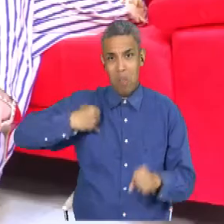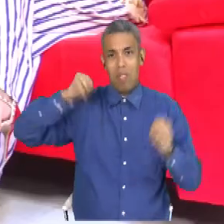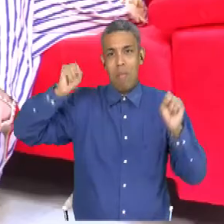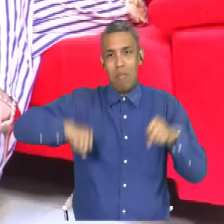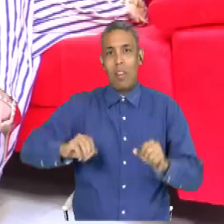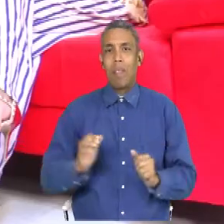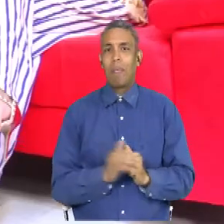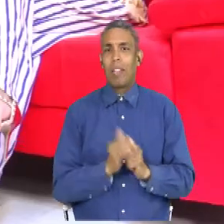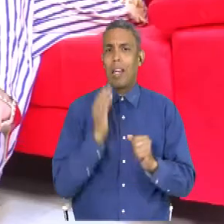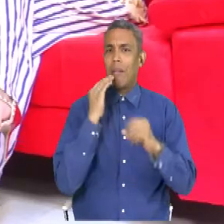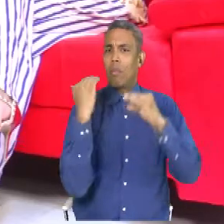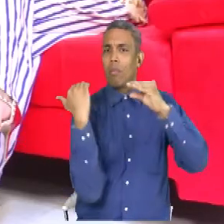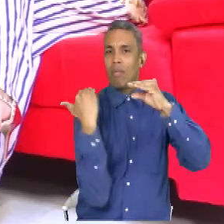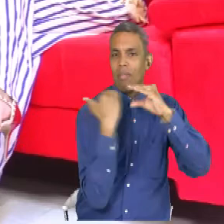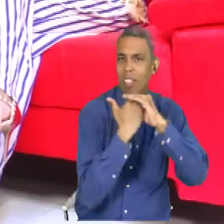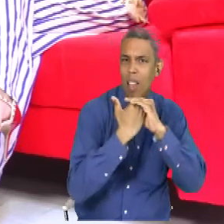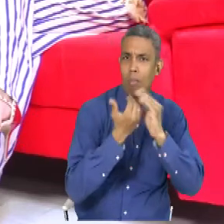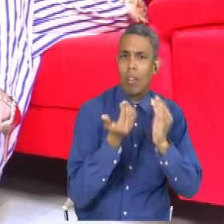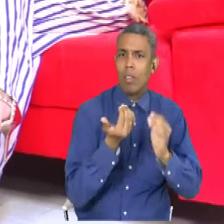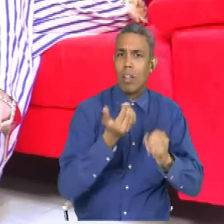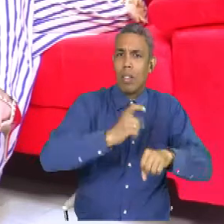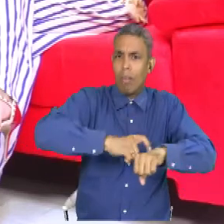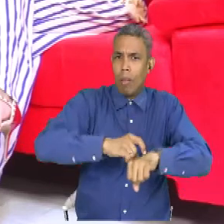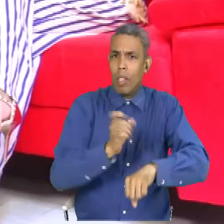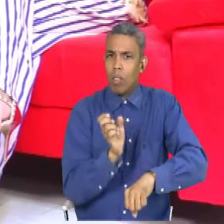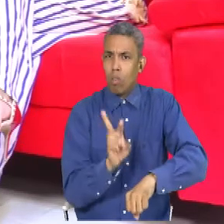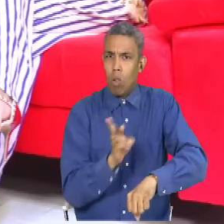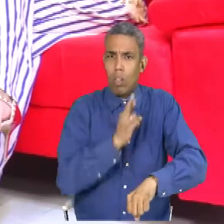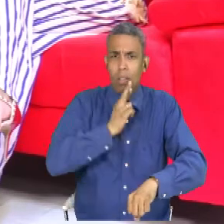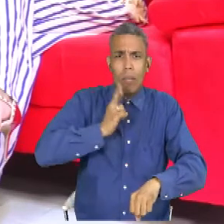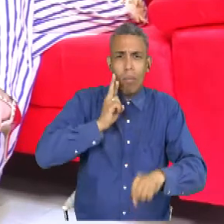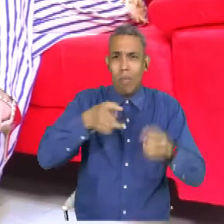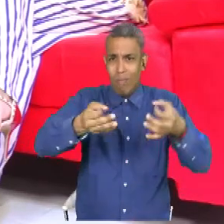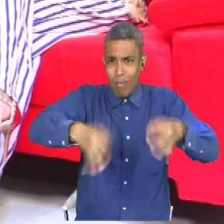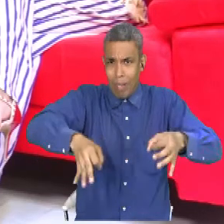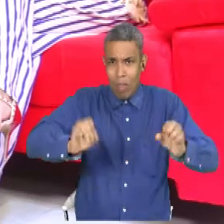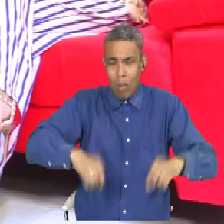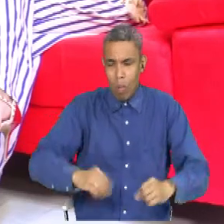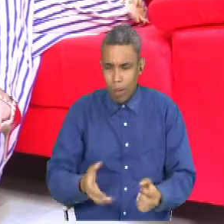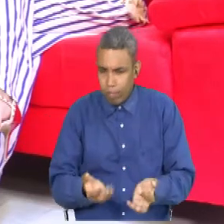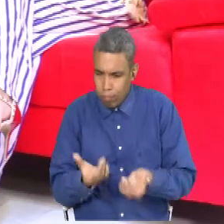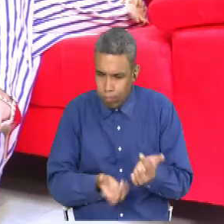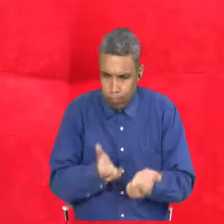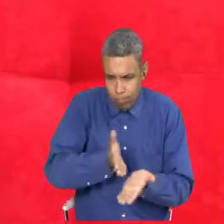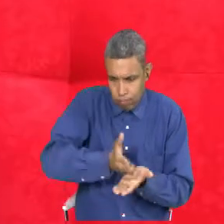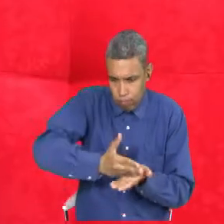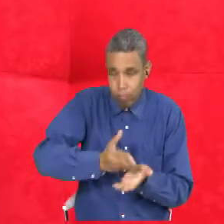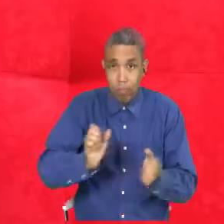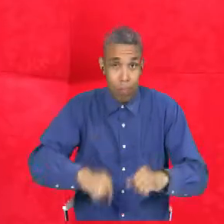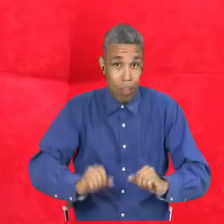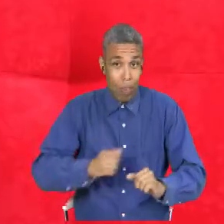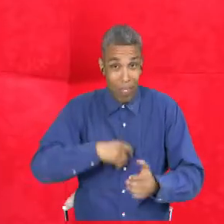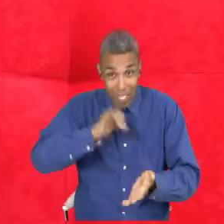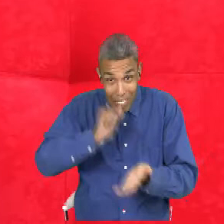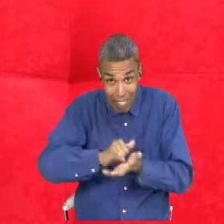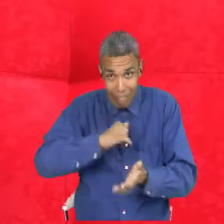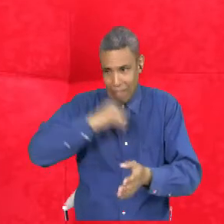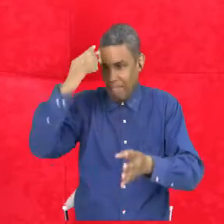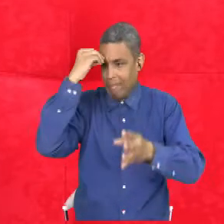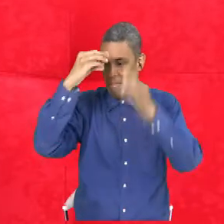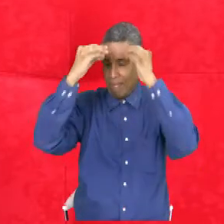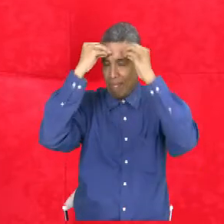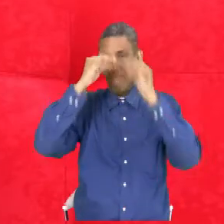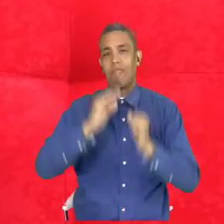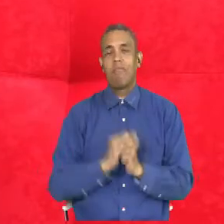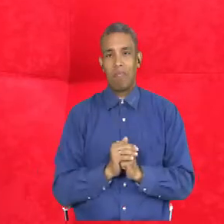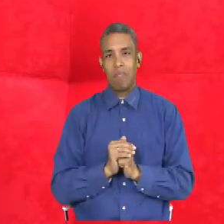un sándwich, un almuerzo, una comida, algo rico para que pueda disfrutar también en casa. Esas son las actividades que vamos a tener